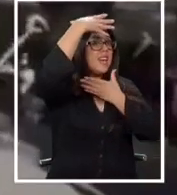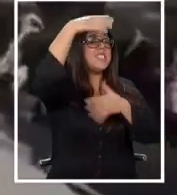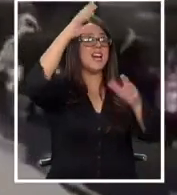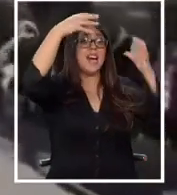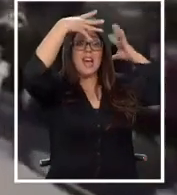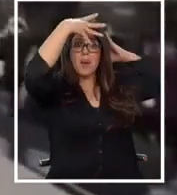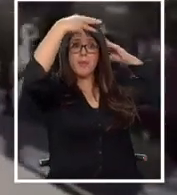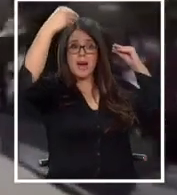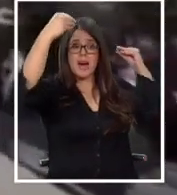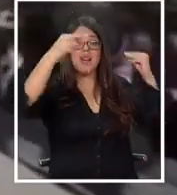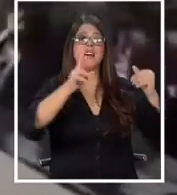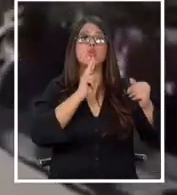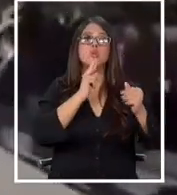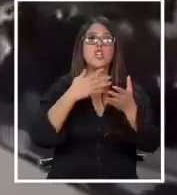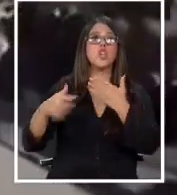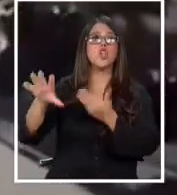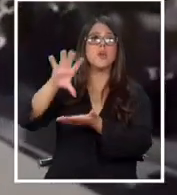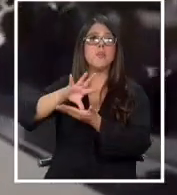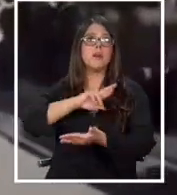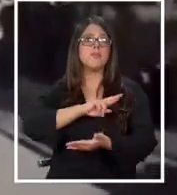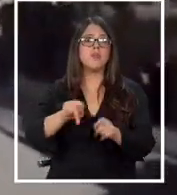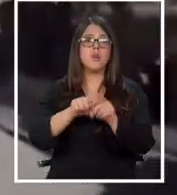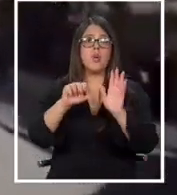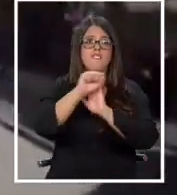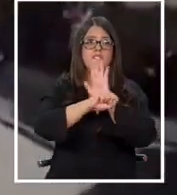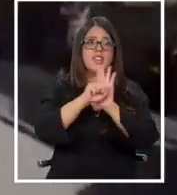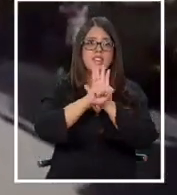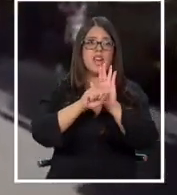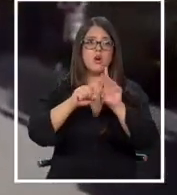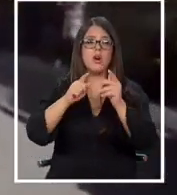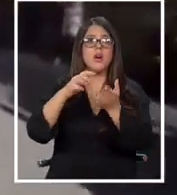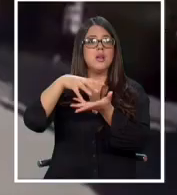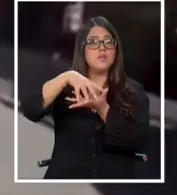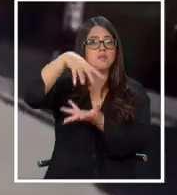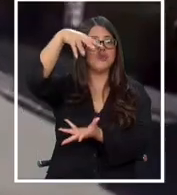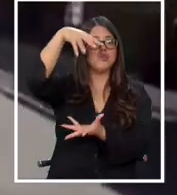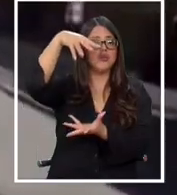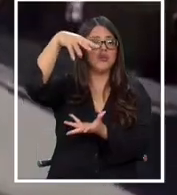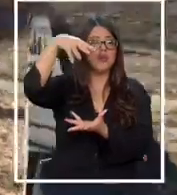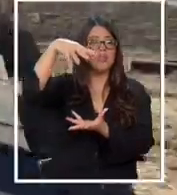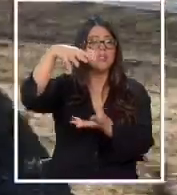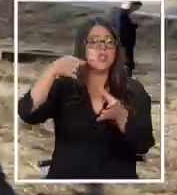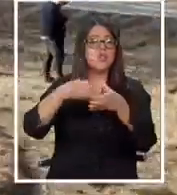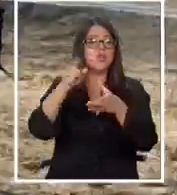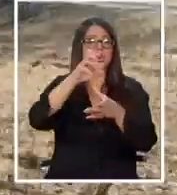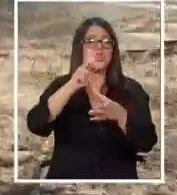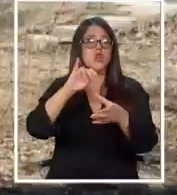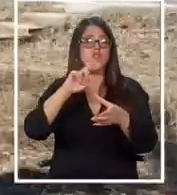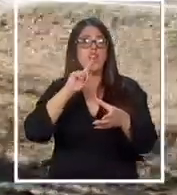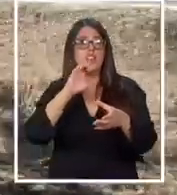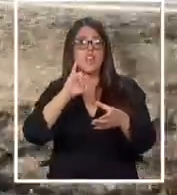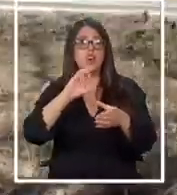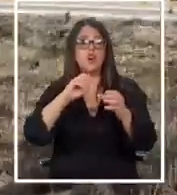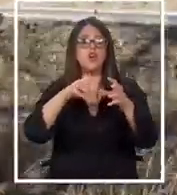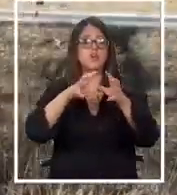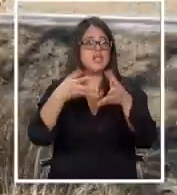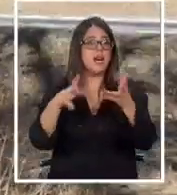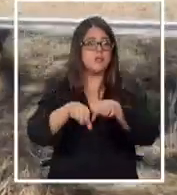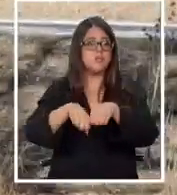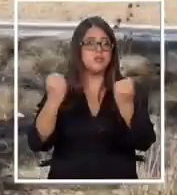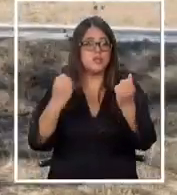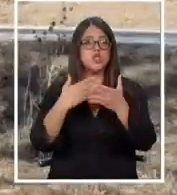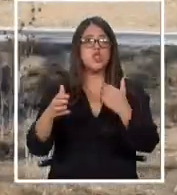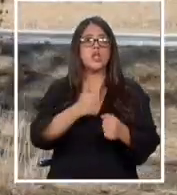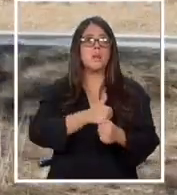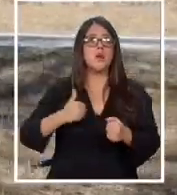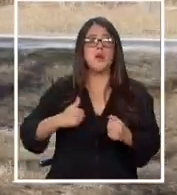publicó este video de un monumento soviético siendo destruido en Polonia. Algo parecido ocurrió en la localidad rumana